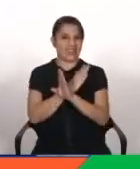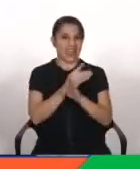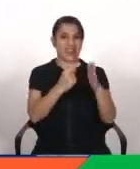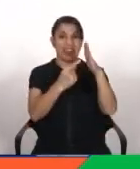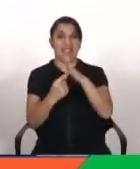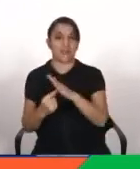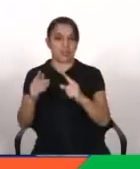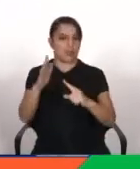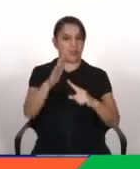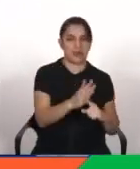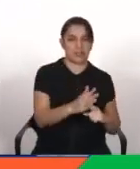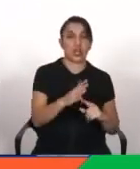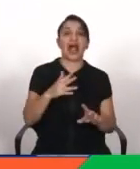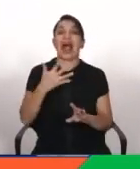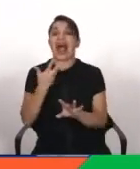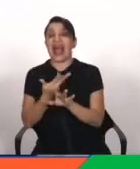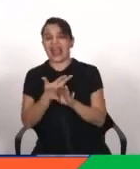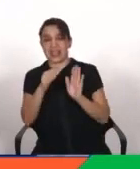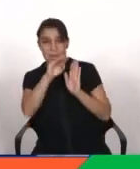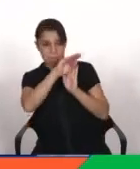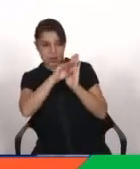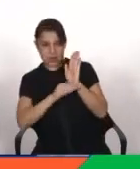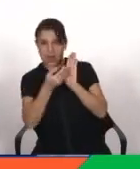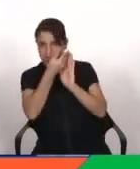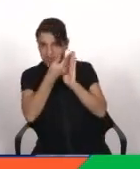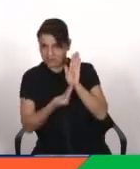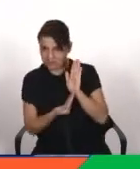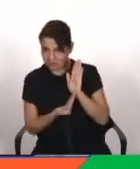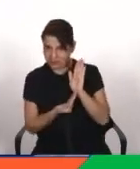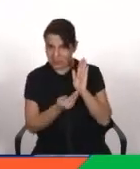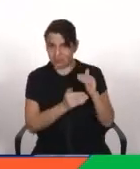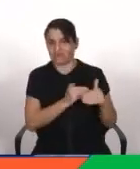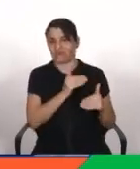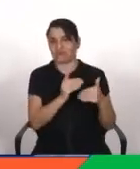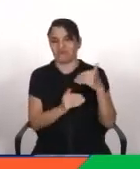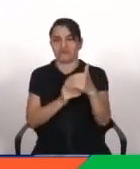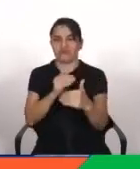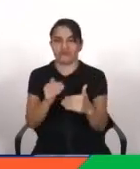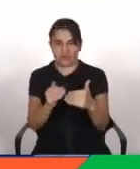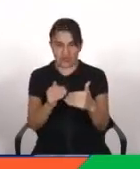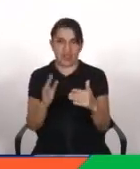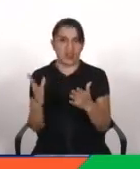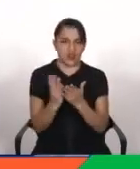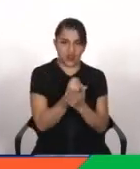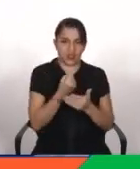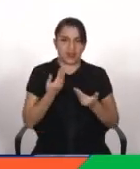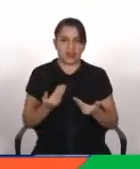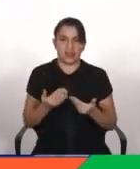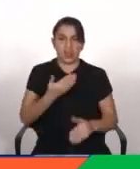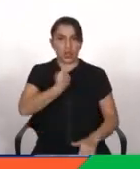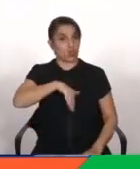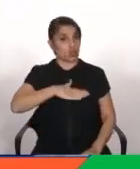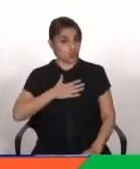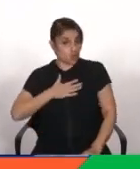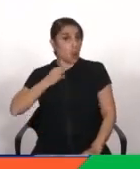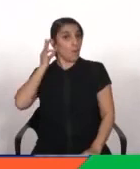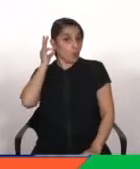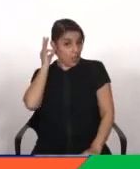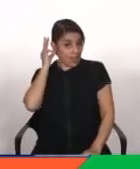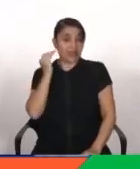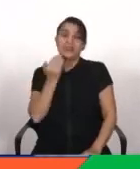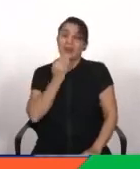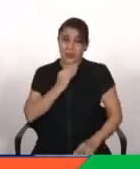y hay manuales para esto, porque es muy complicado, incluso las mismas mujeres caemos en